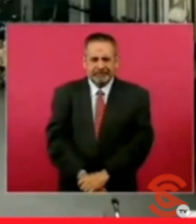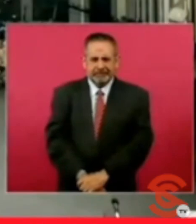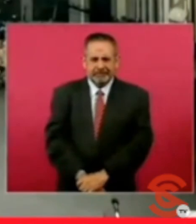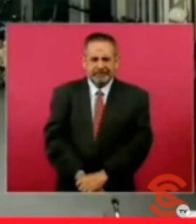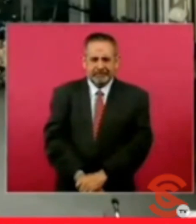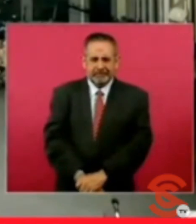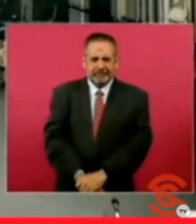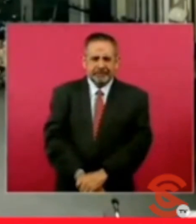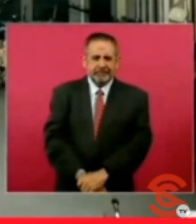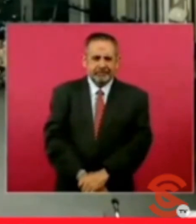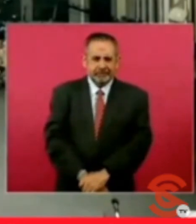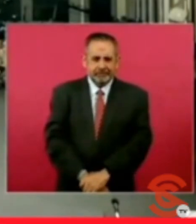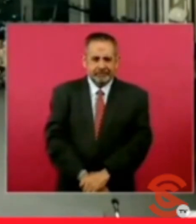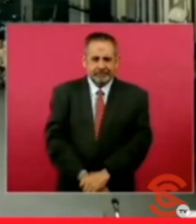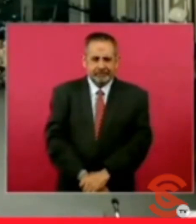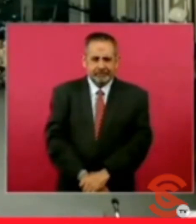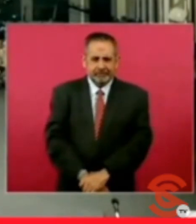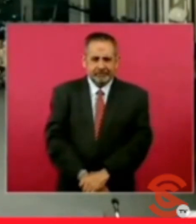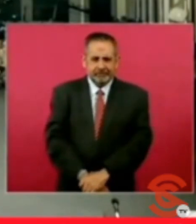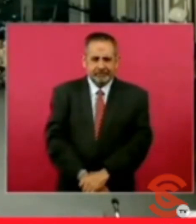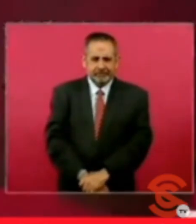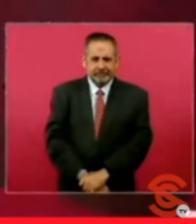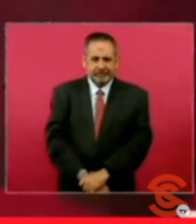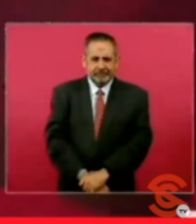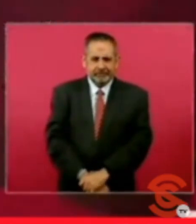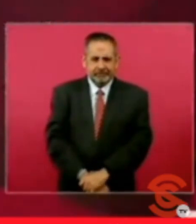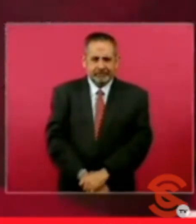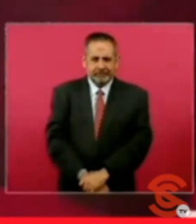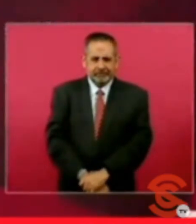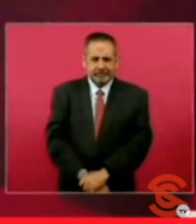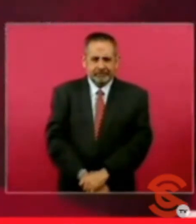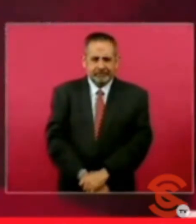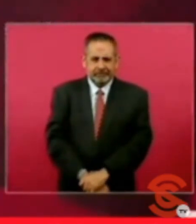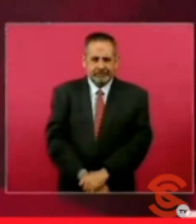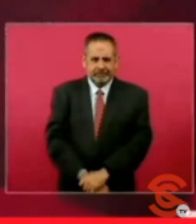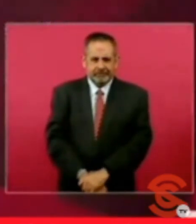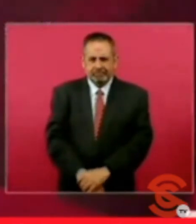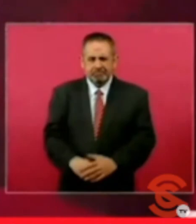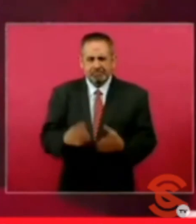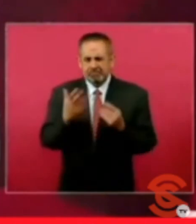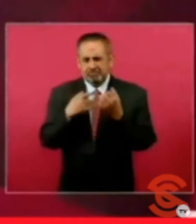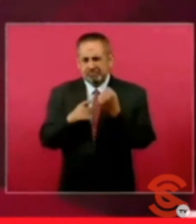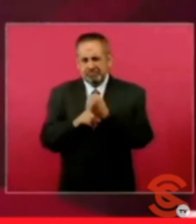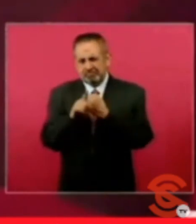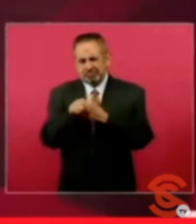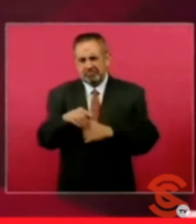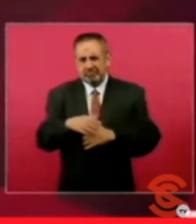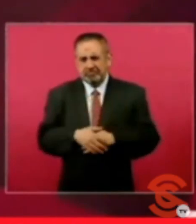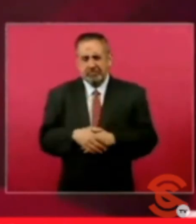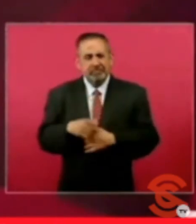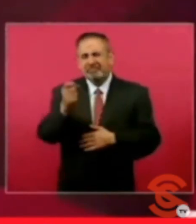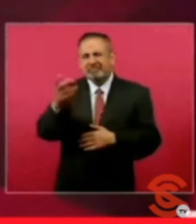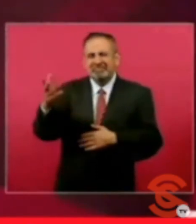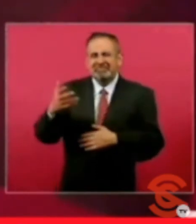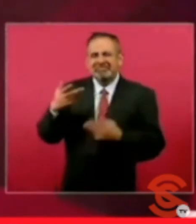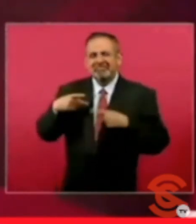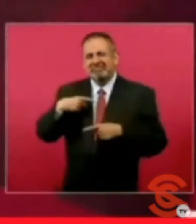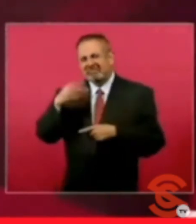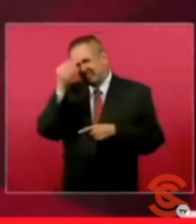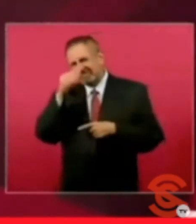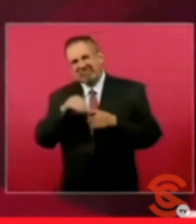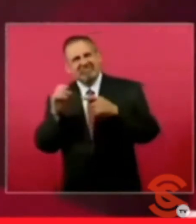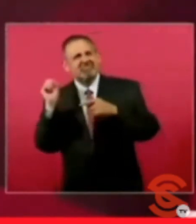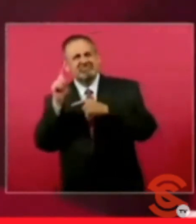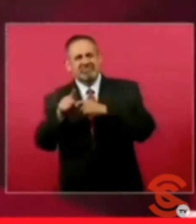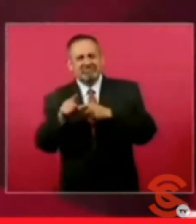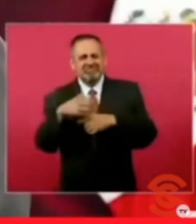Pues es casi lo mismo, ¿no? No es lo mismo, sí. No hay ningún problema. Sí, hay malandros, pero